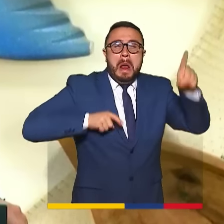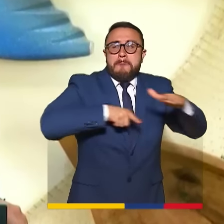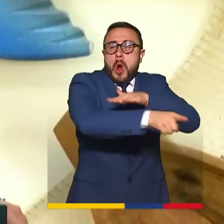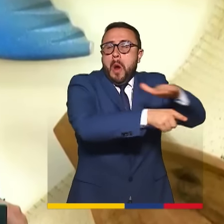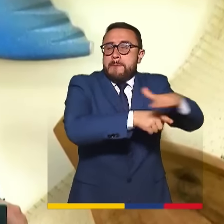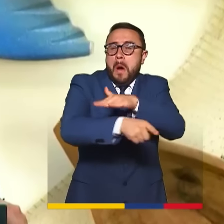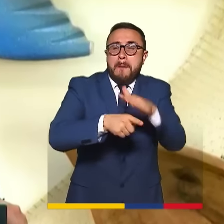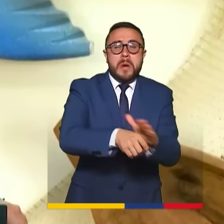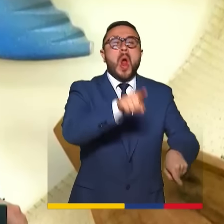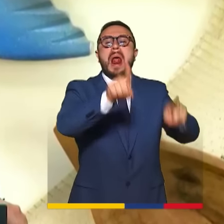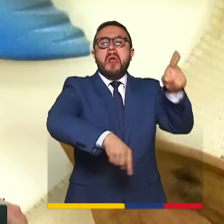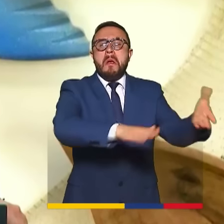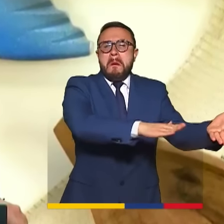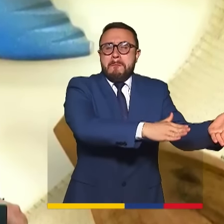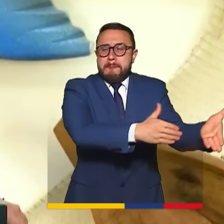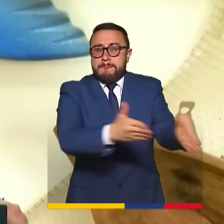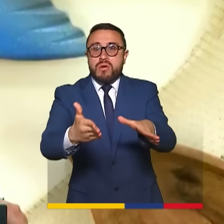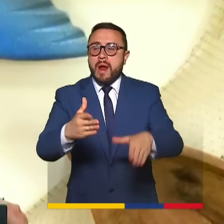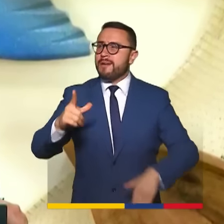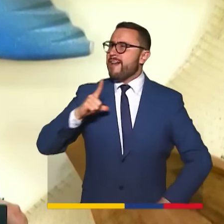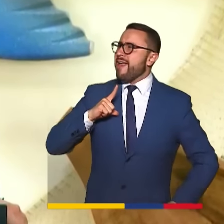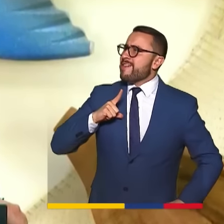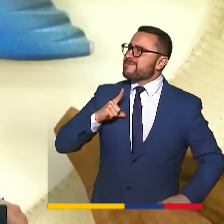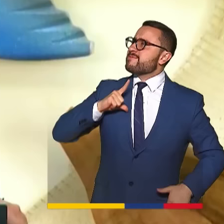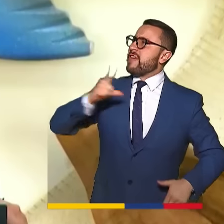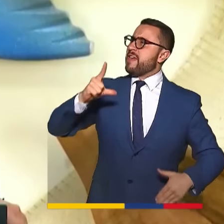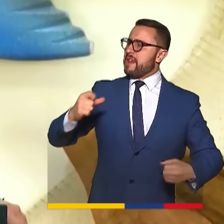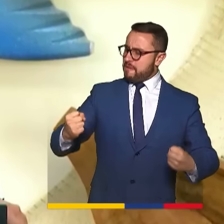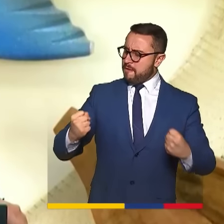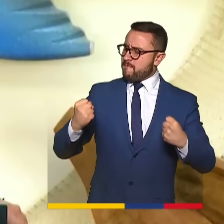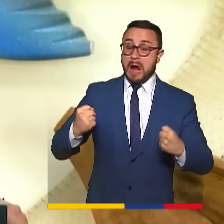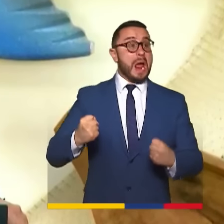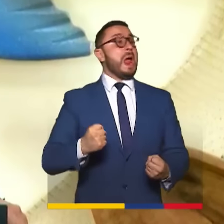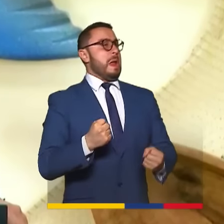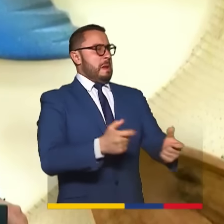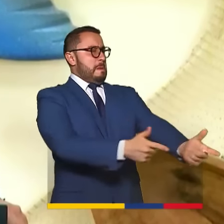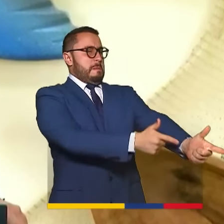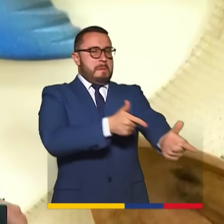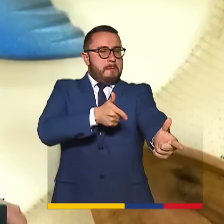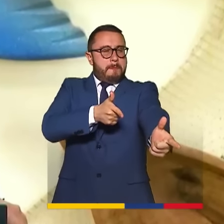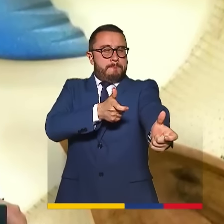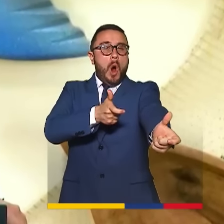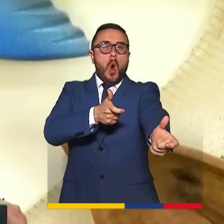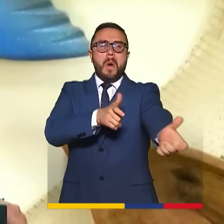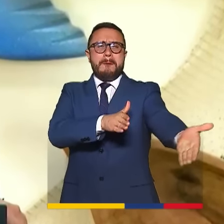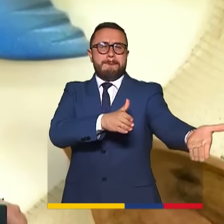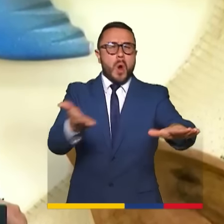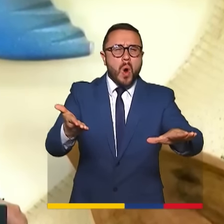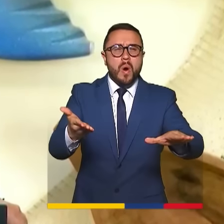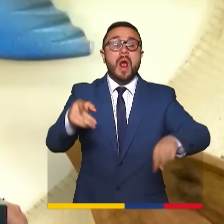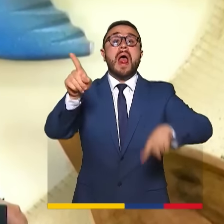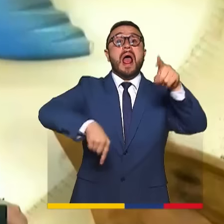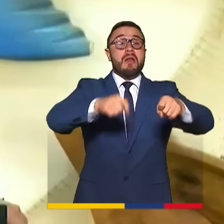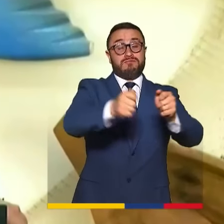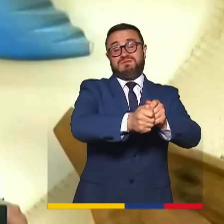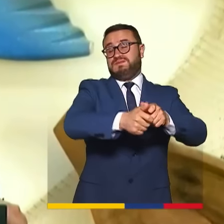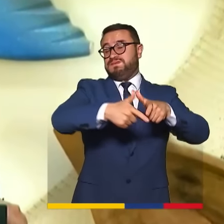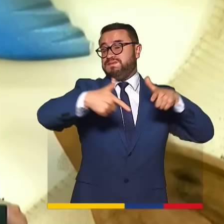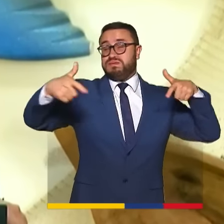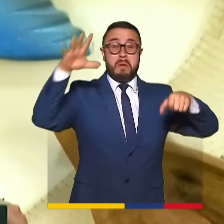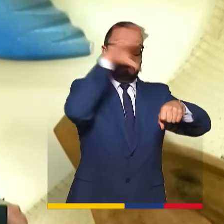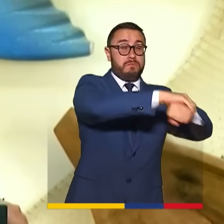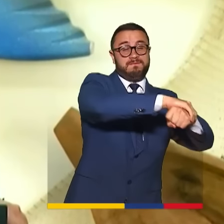matando incluso a sus líderes más precarios, llevando a la cárcel a muchísimos de ellos, entre ellos